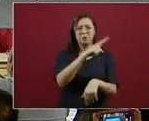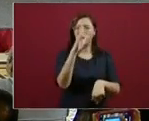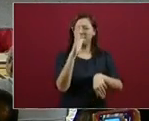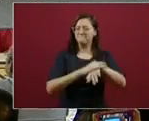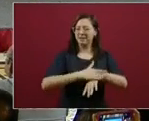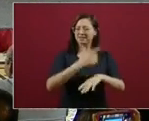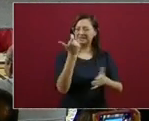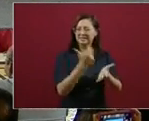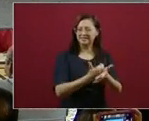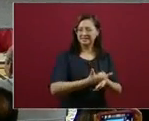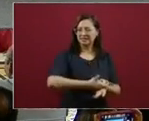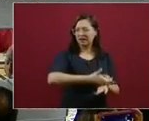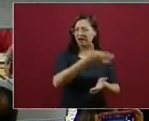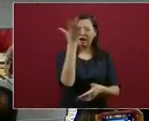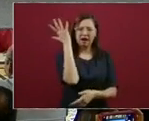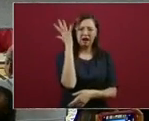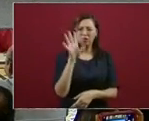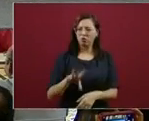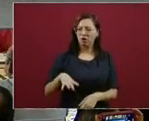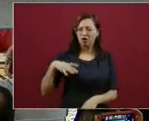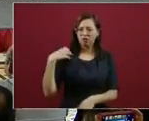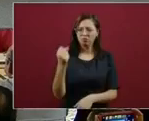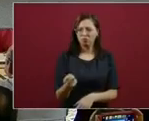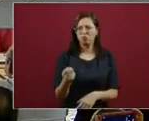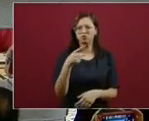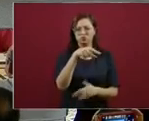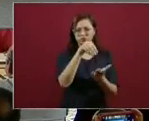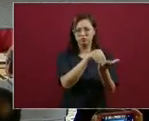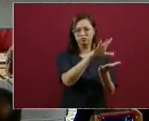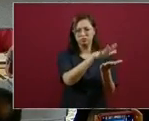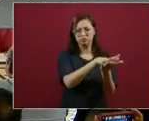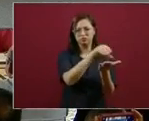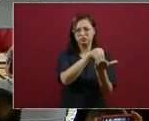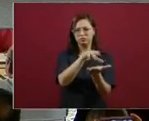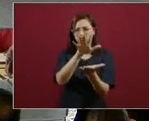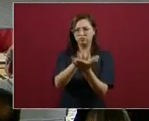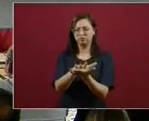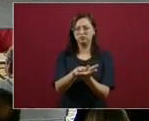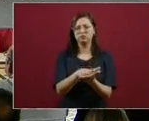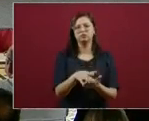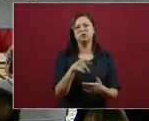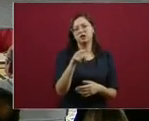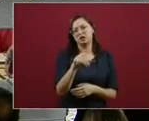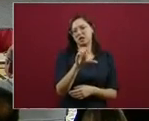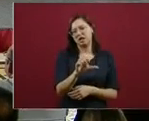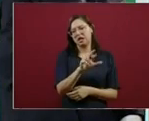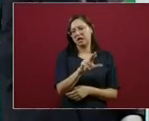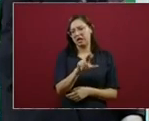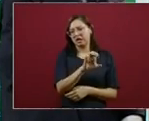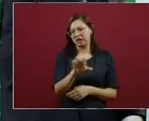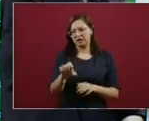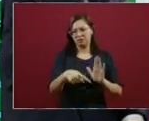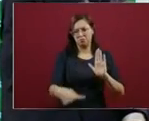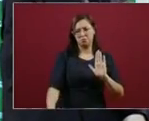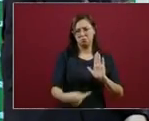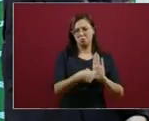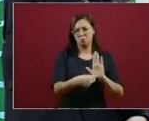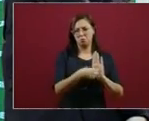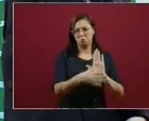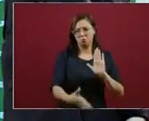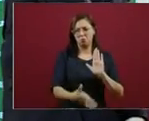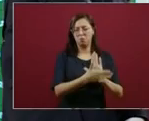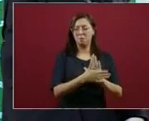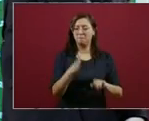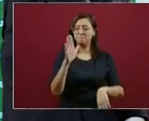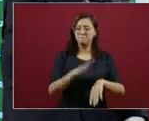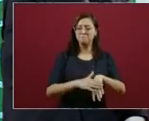altos en el país, de los que se registró de acuerdo al dato que reporta la Comisión Reguladora de Energía. El